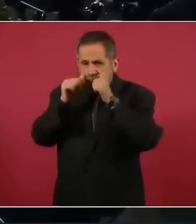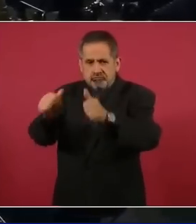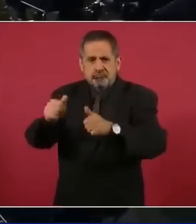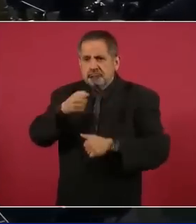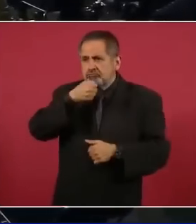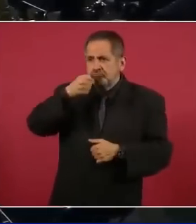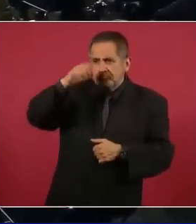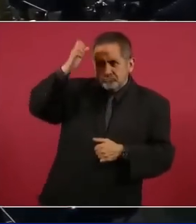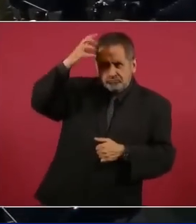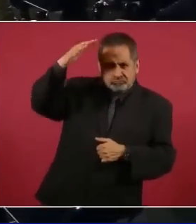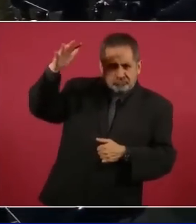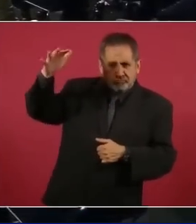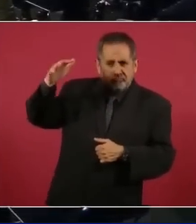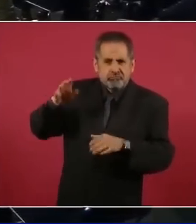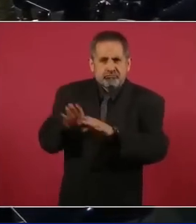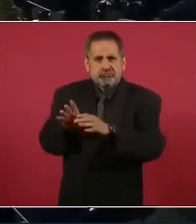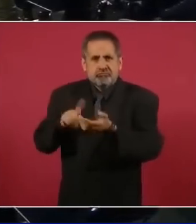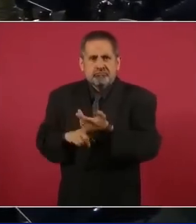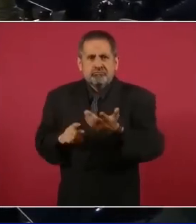mayores.